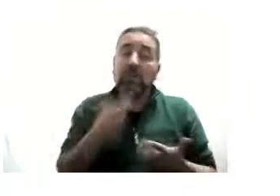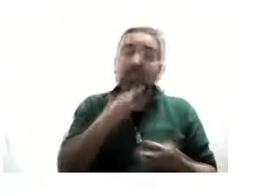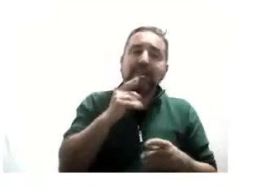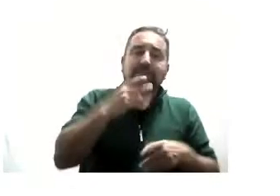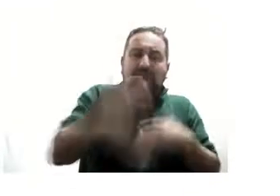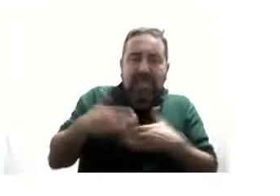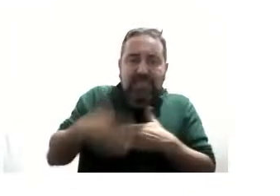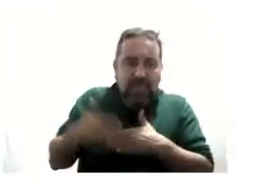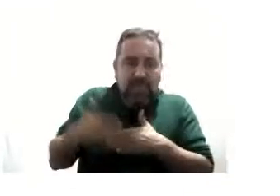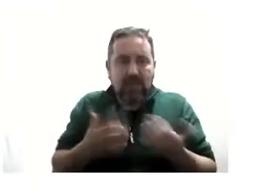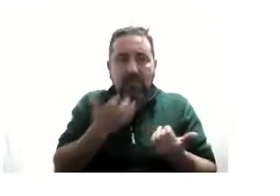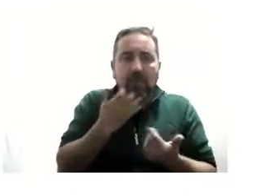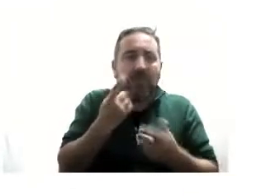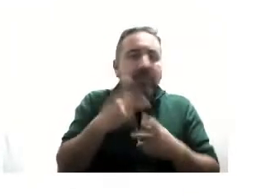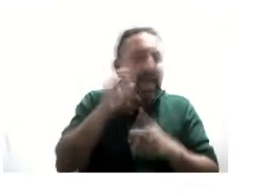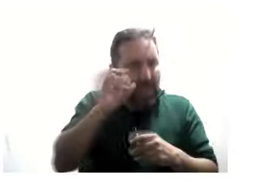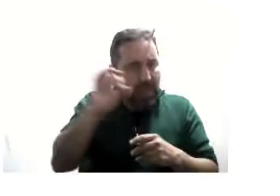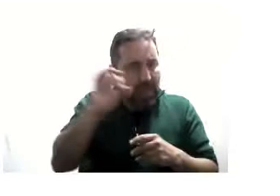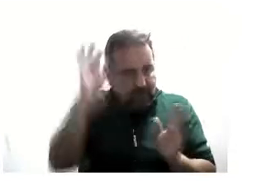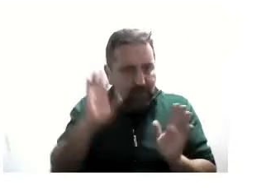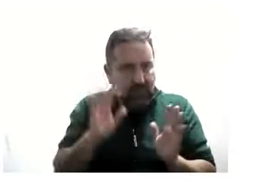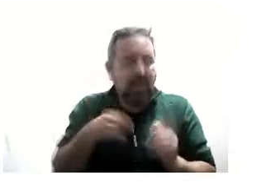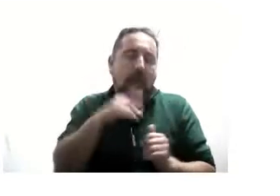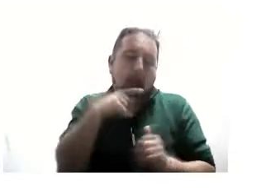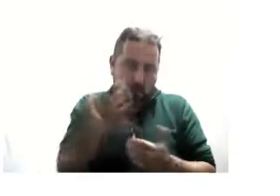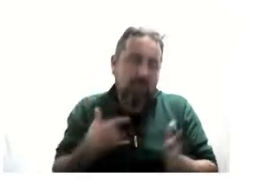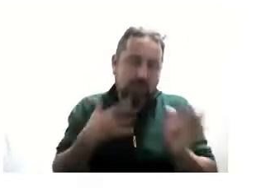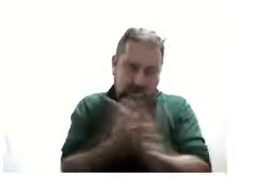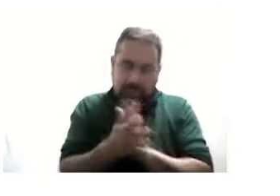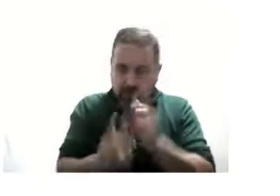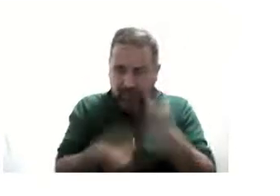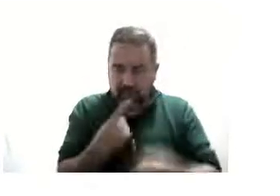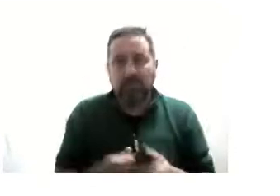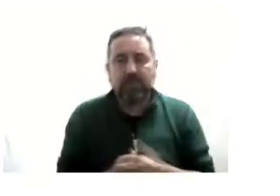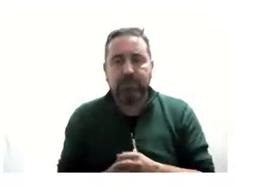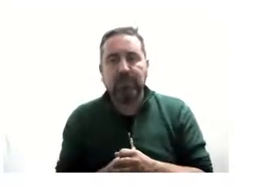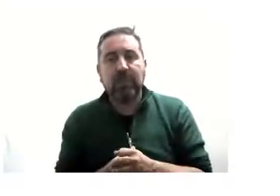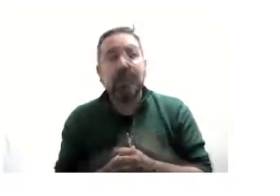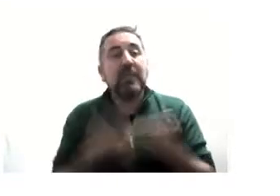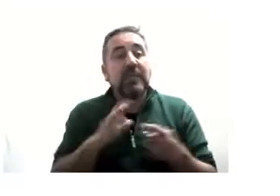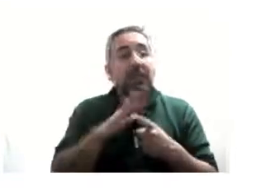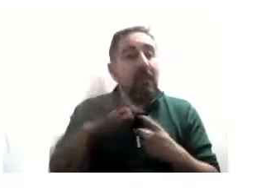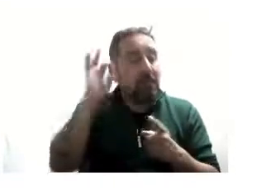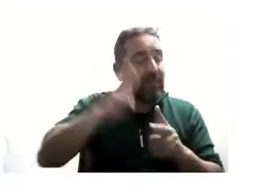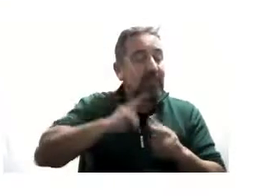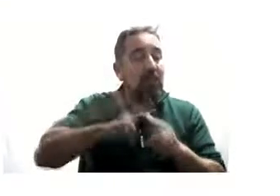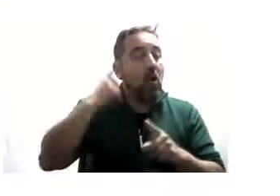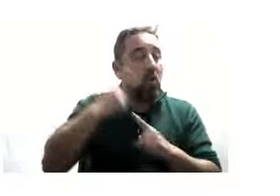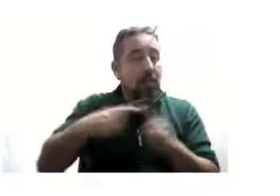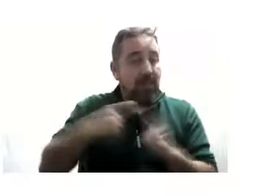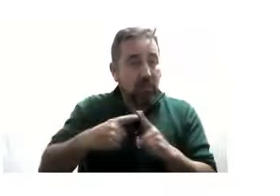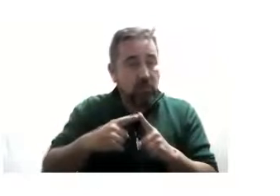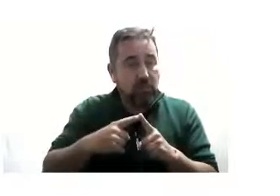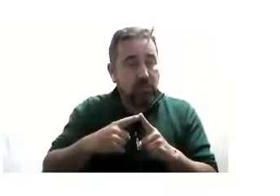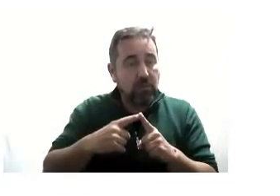restringidas que, por ejemplo, los implantes cocleares que veríamos ahora. Por tanto, tenemos eso, implantes de conducción ósea, implantes de oído medio y, en